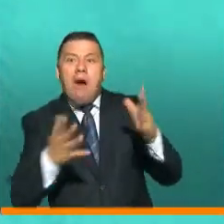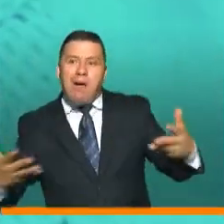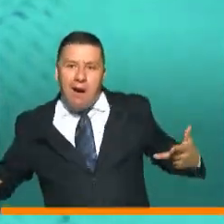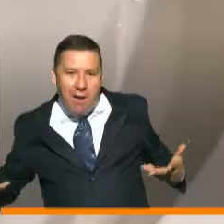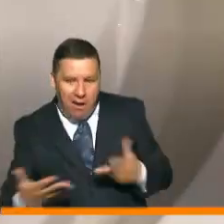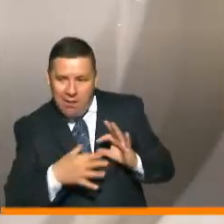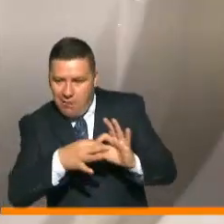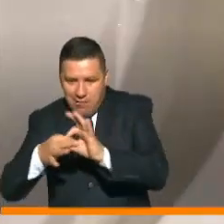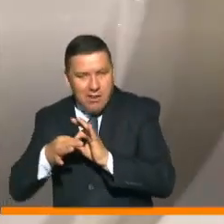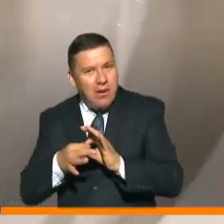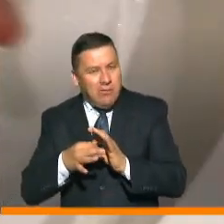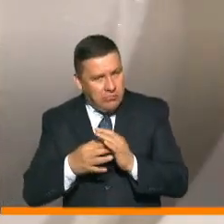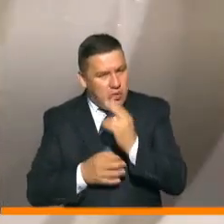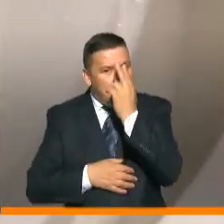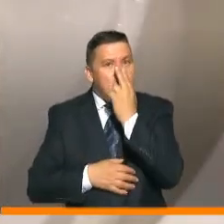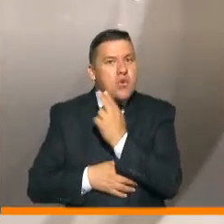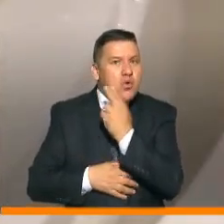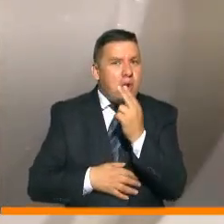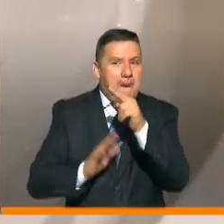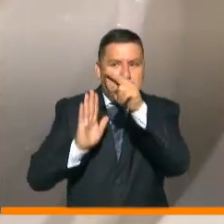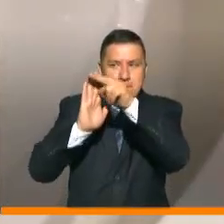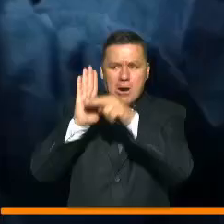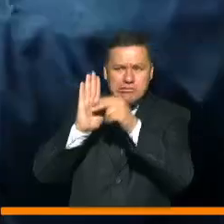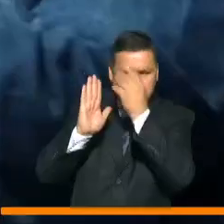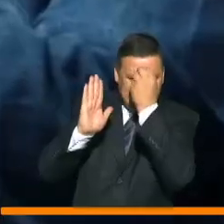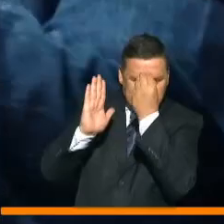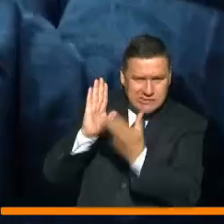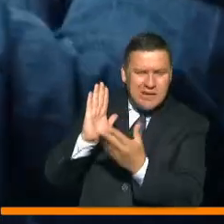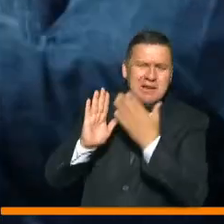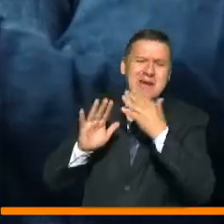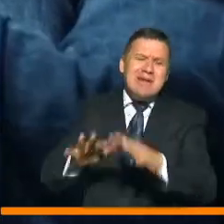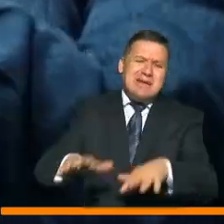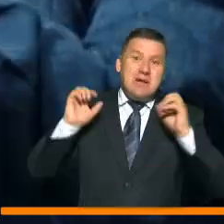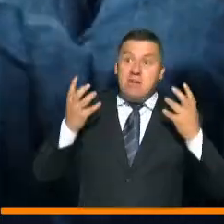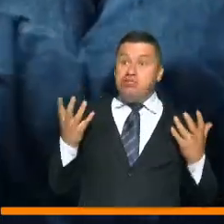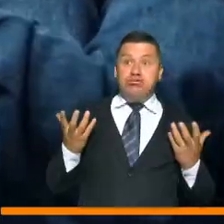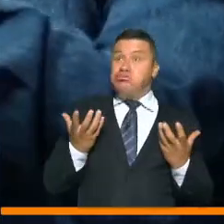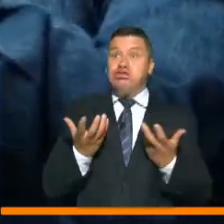solidaridad. Sigamos cumpliendo los protocolos y evitando las